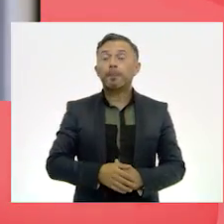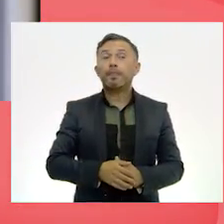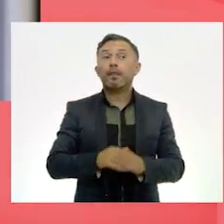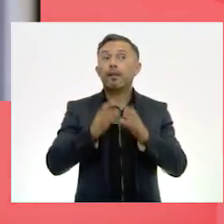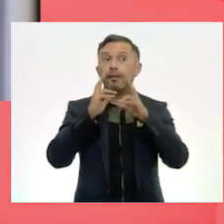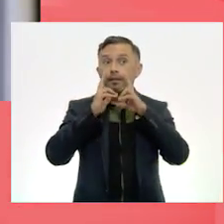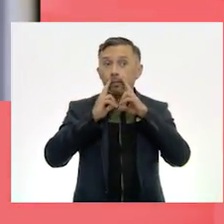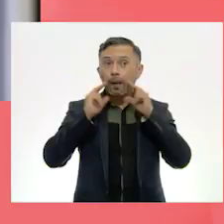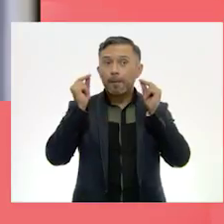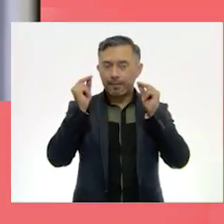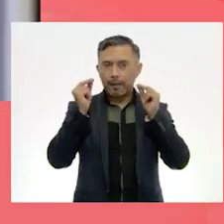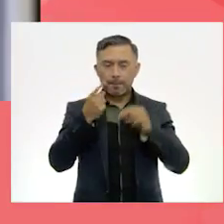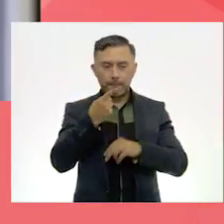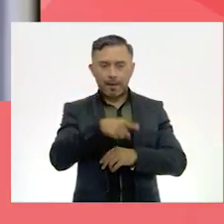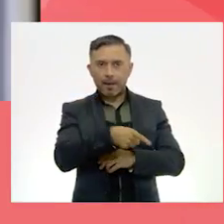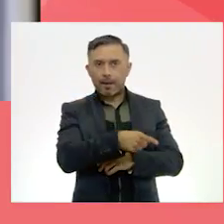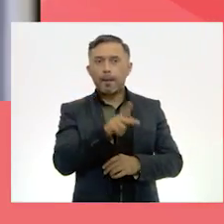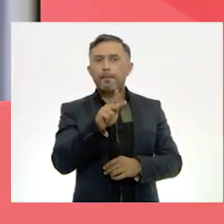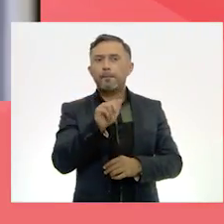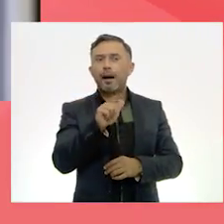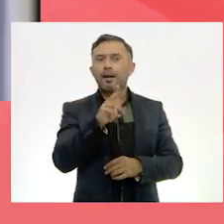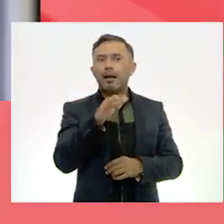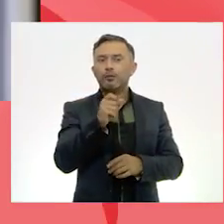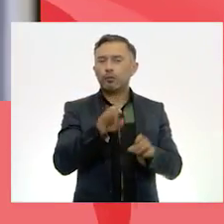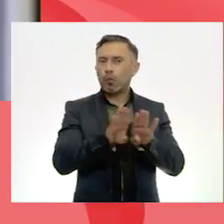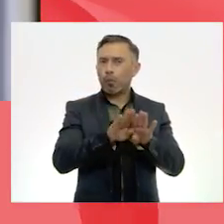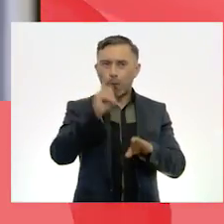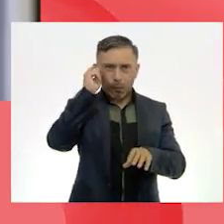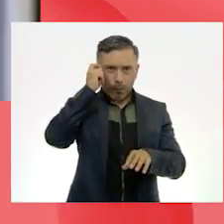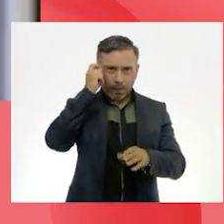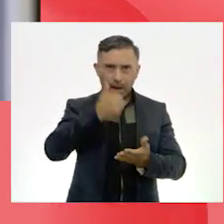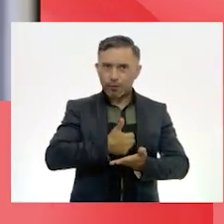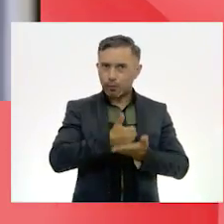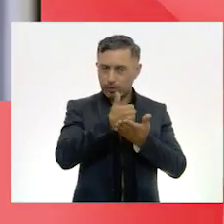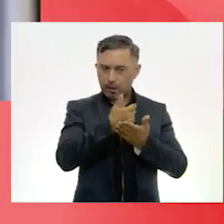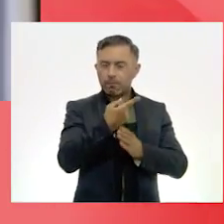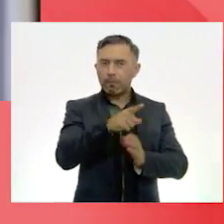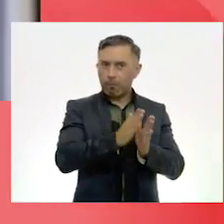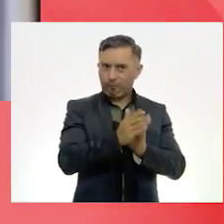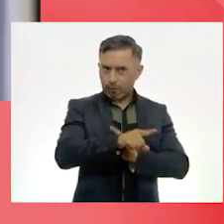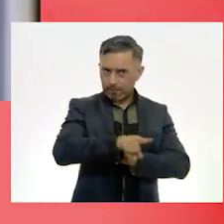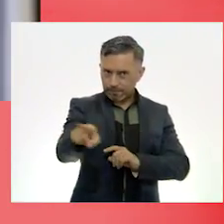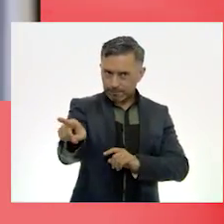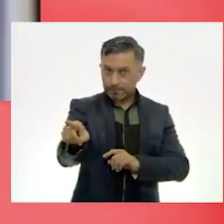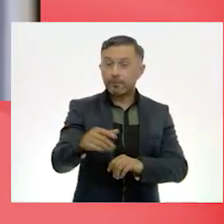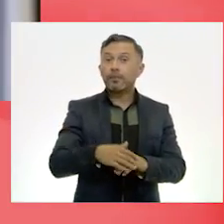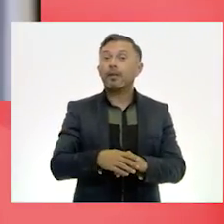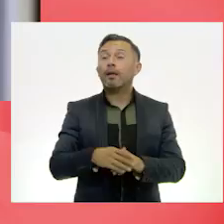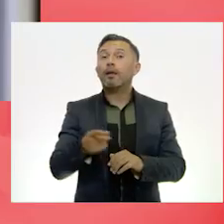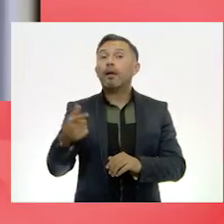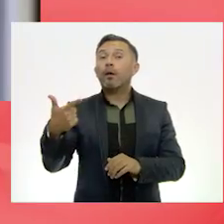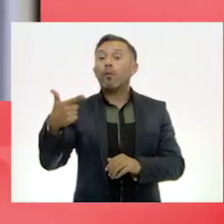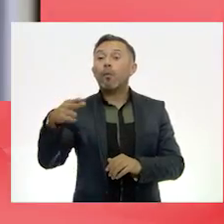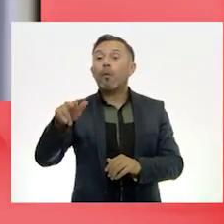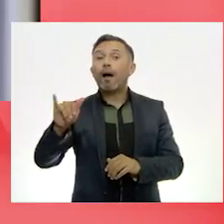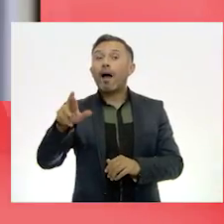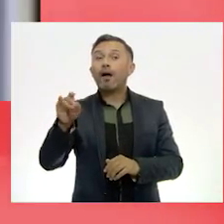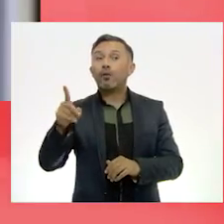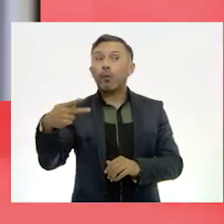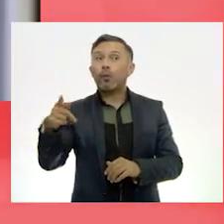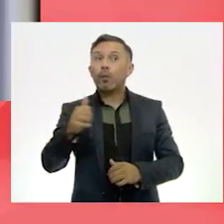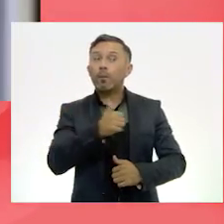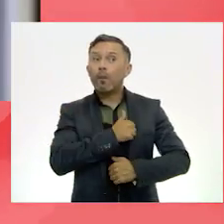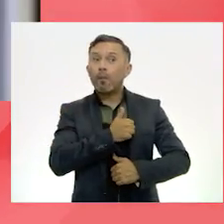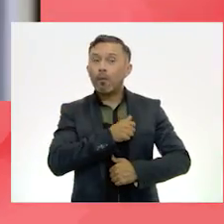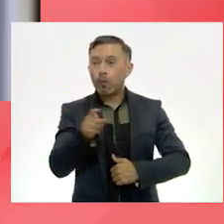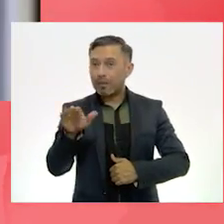Zapata manda a Palacios, a su asistente, para que vaya por municiones. Y los oficiales de Guajardo, a su vez, le están insistiendo todo el tiempo a